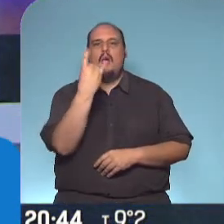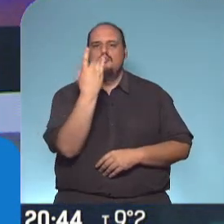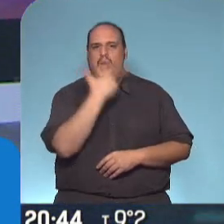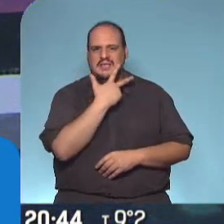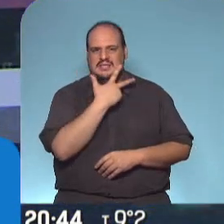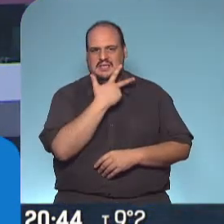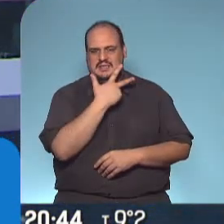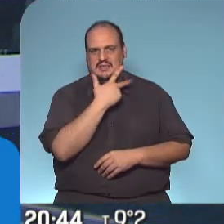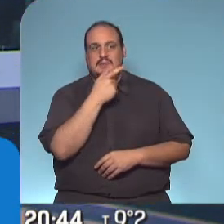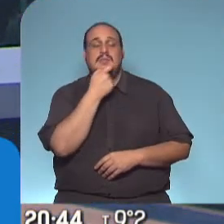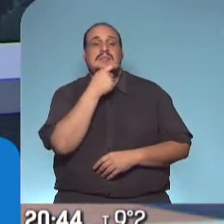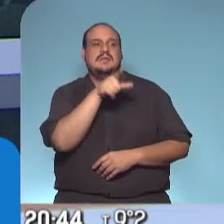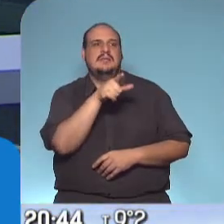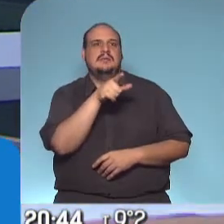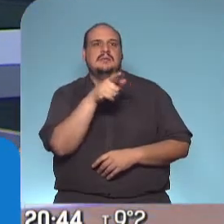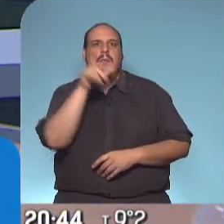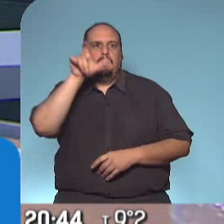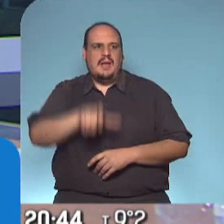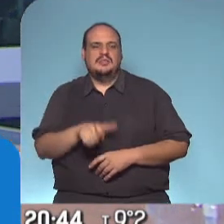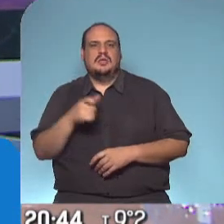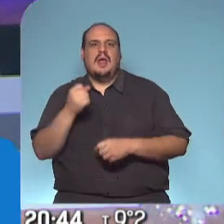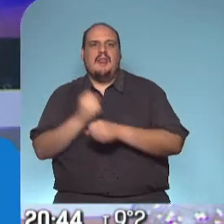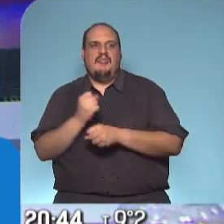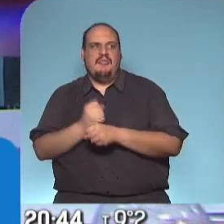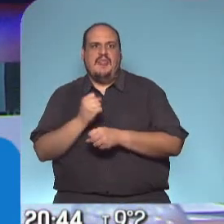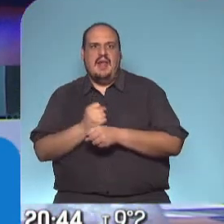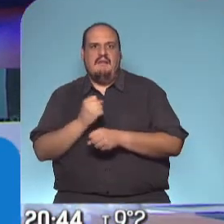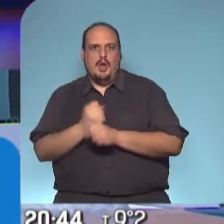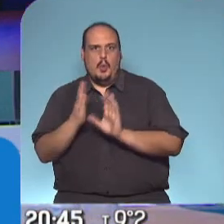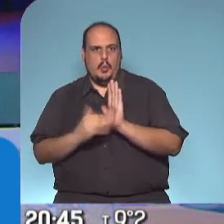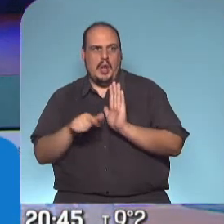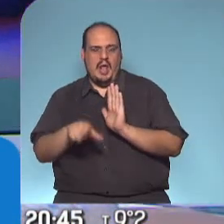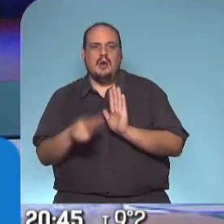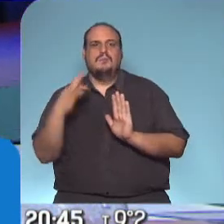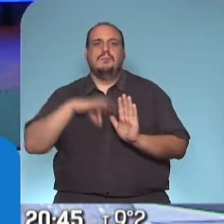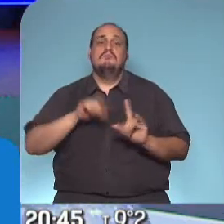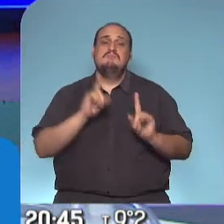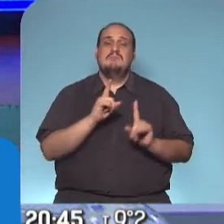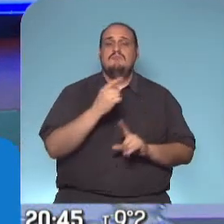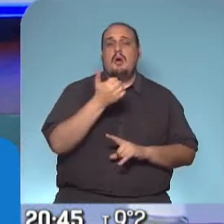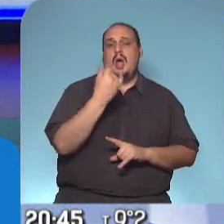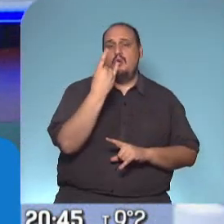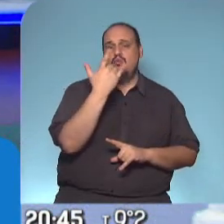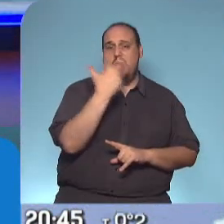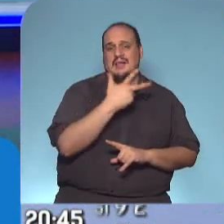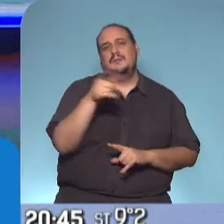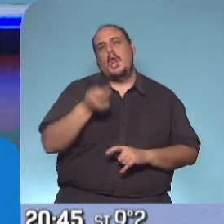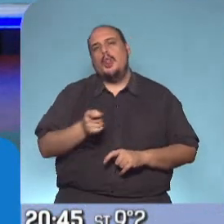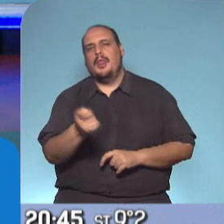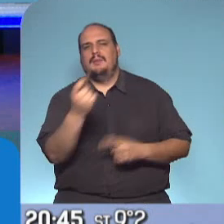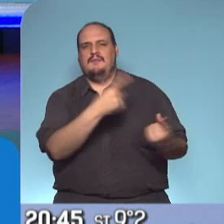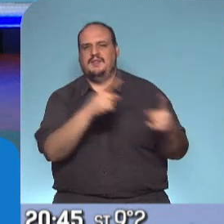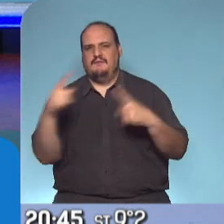si fuese una trabajadora asalariada tendría el salario familiar, que es igual que la asignación universal, pero con trámites distintos,